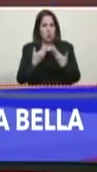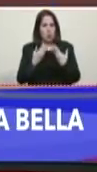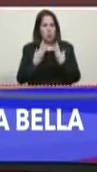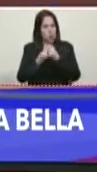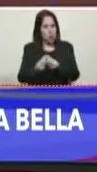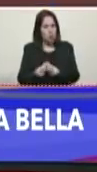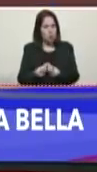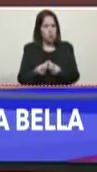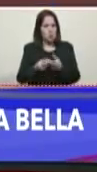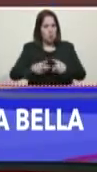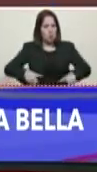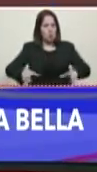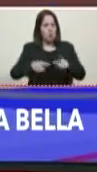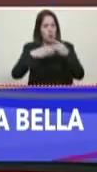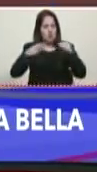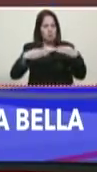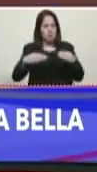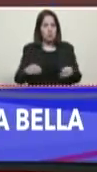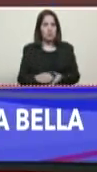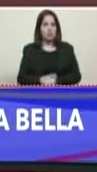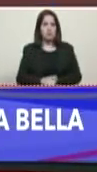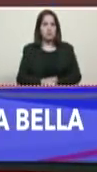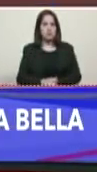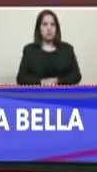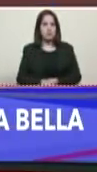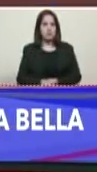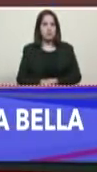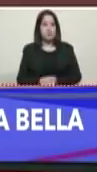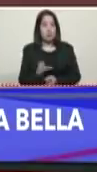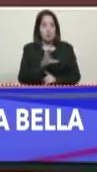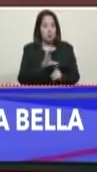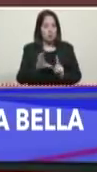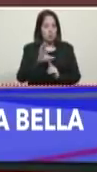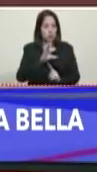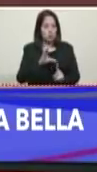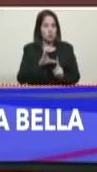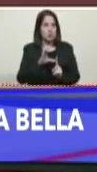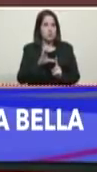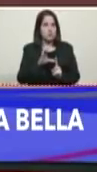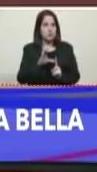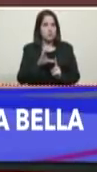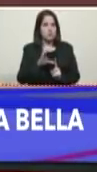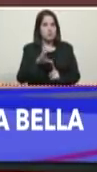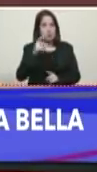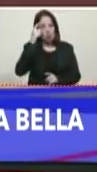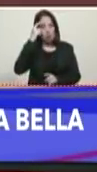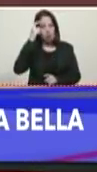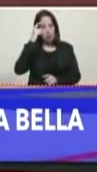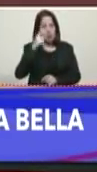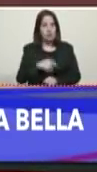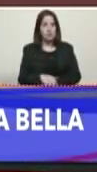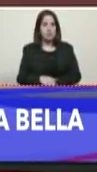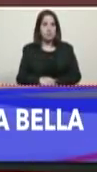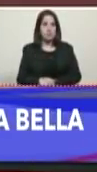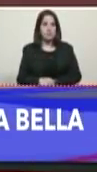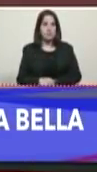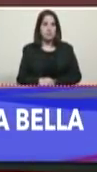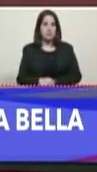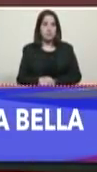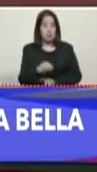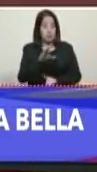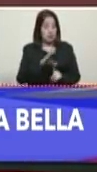público por la cultura diaria la cultura es